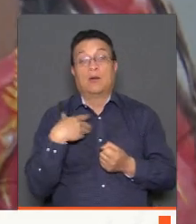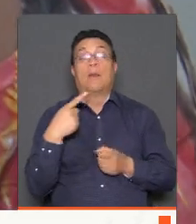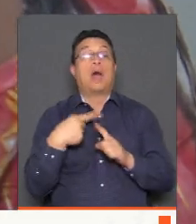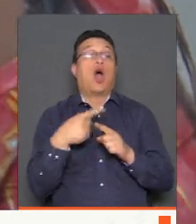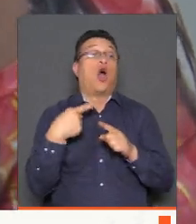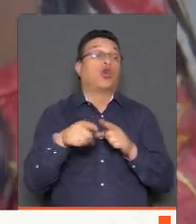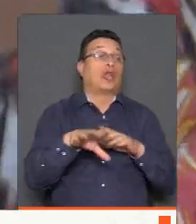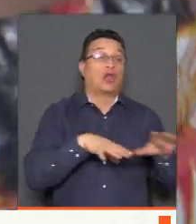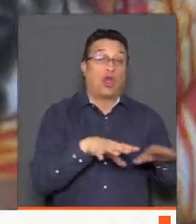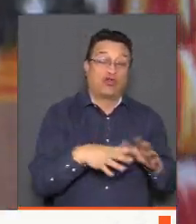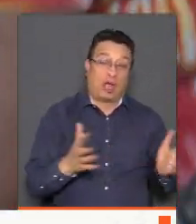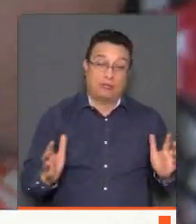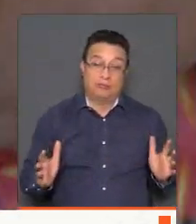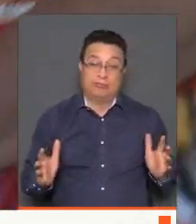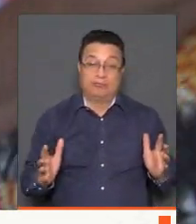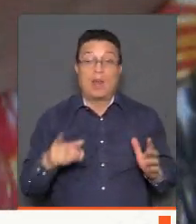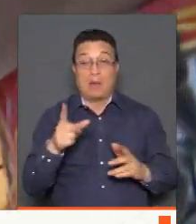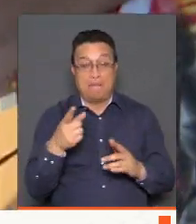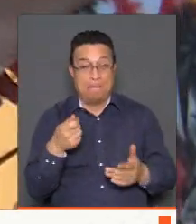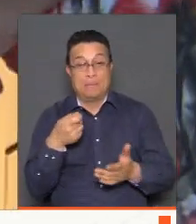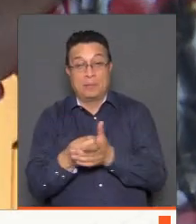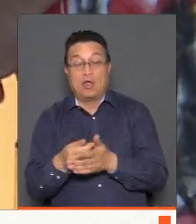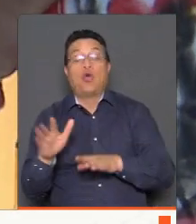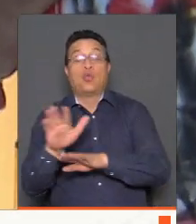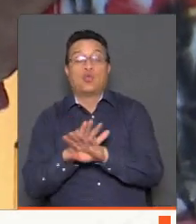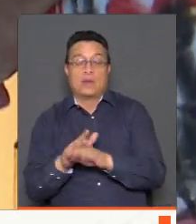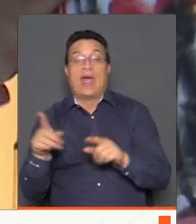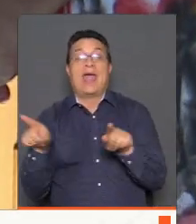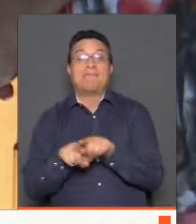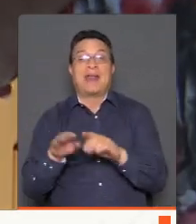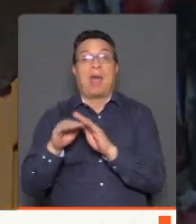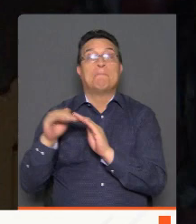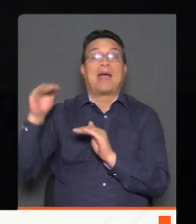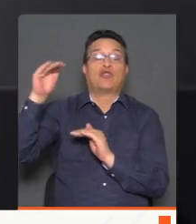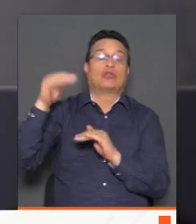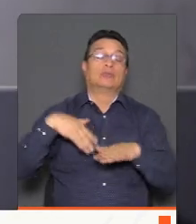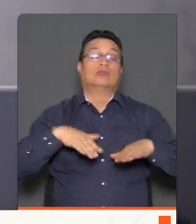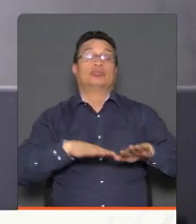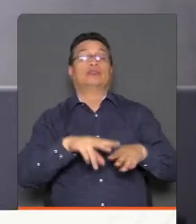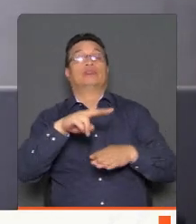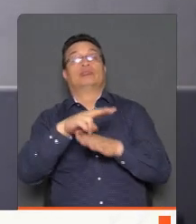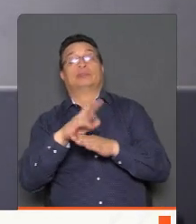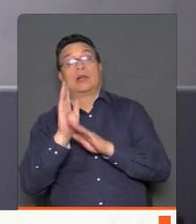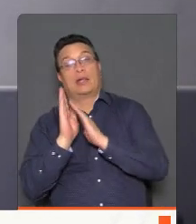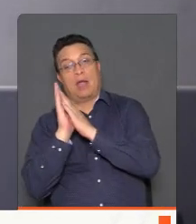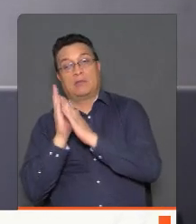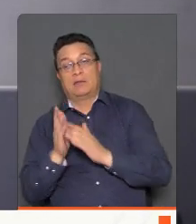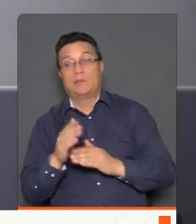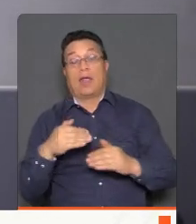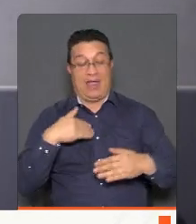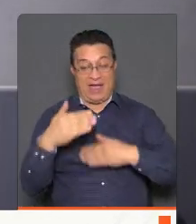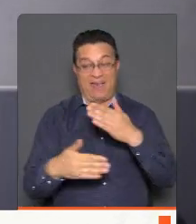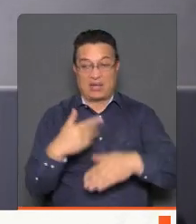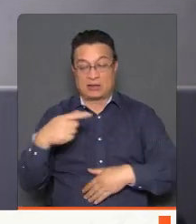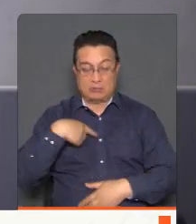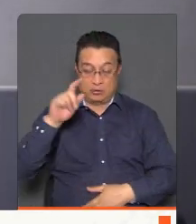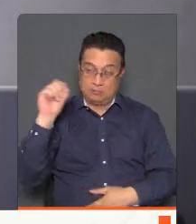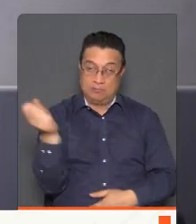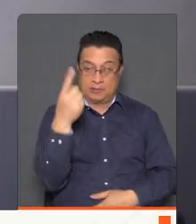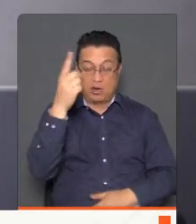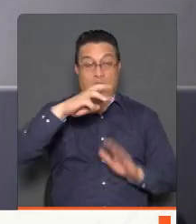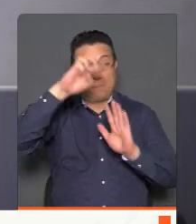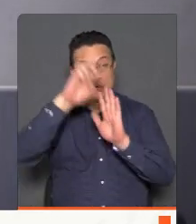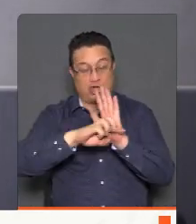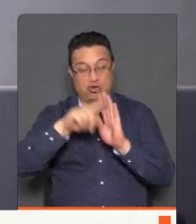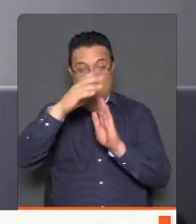cosas. En su caso, dinero para cuidar a su hermana mayor, que está postrada. Avanzaremos inicialmente en un proyecto liderado